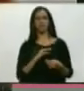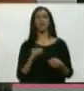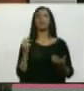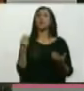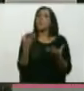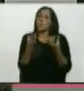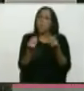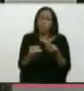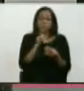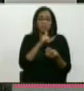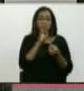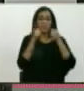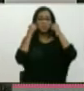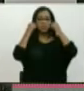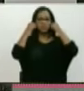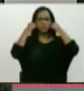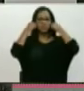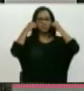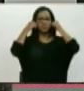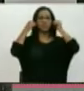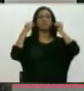demasiada información, tiene